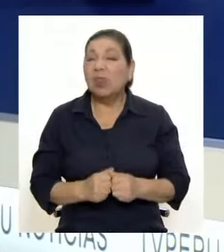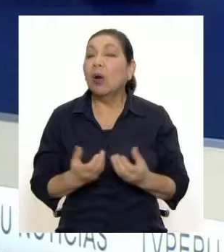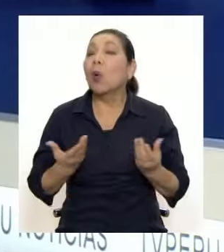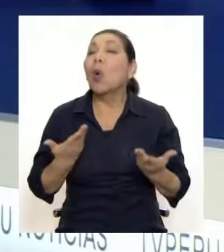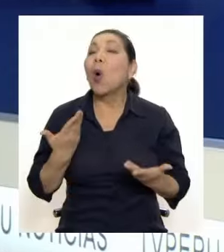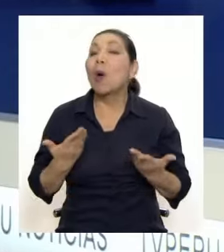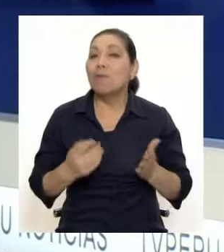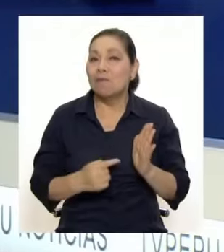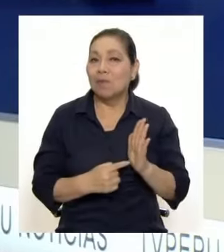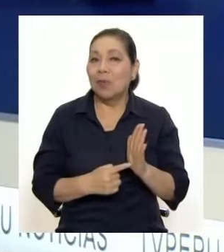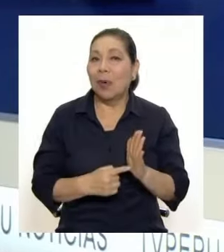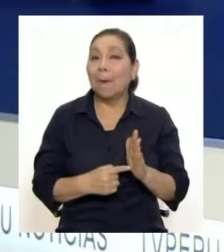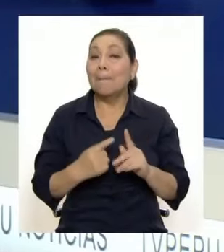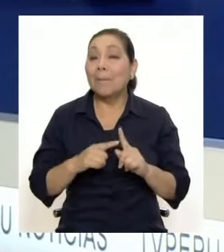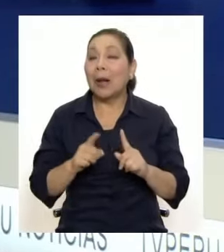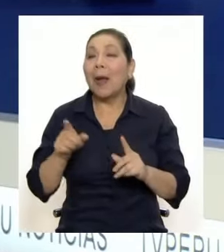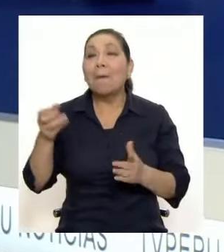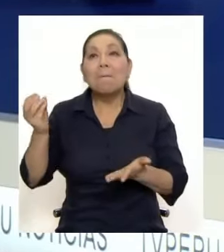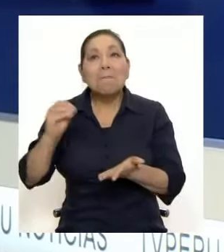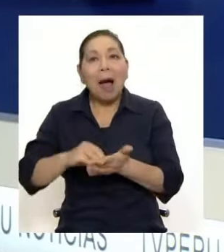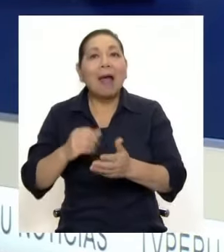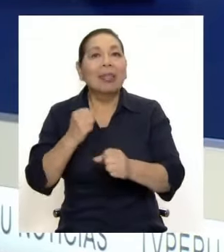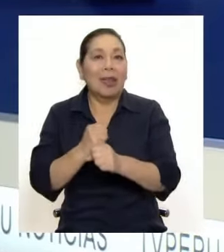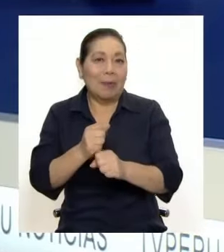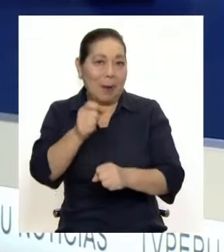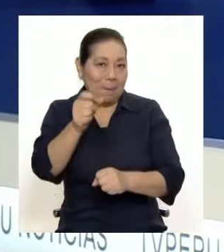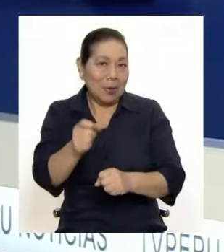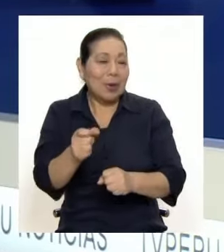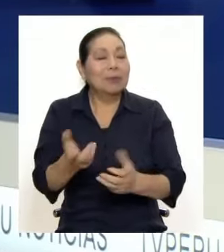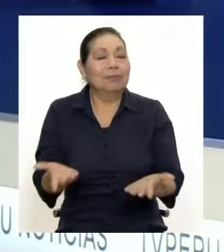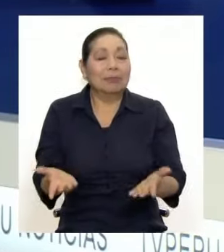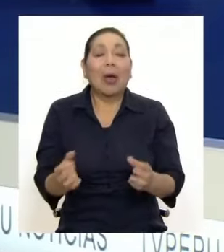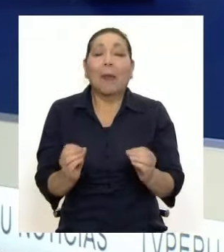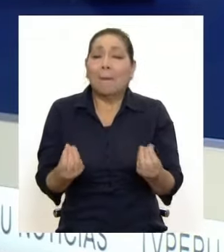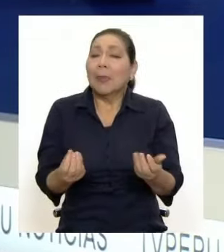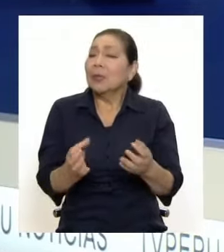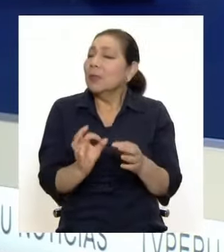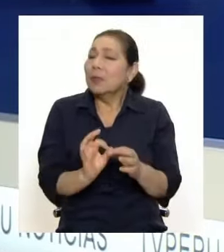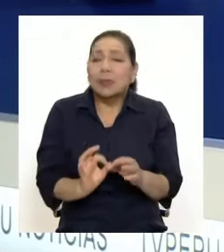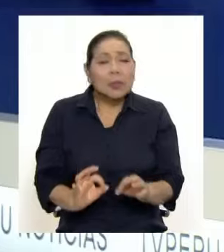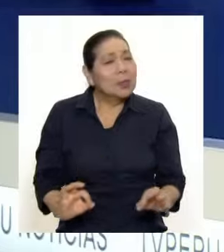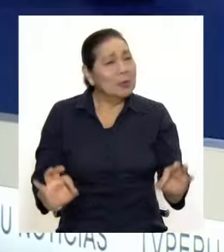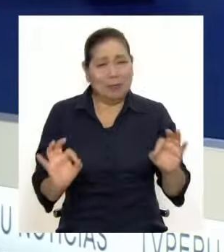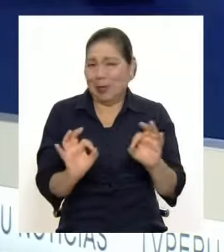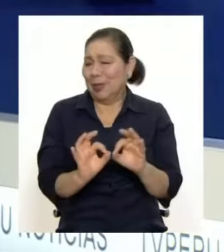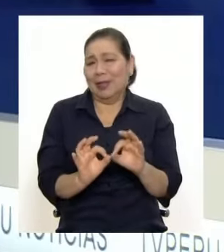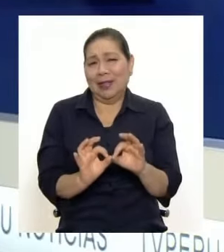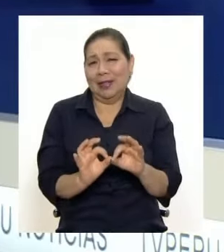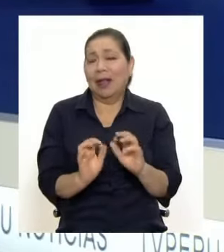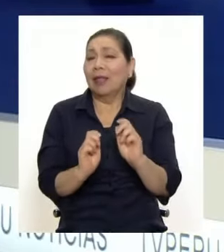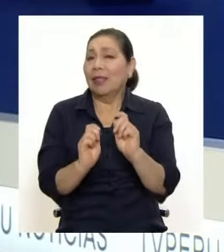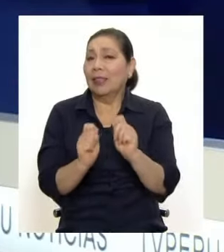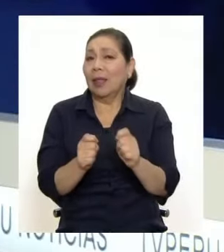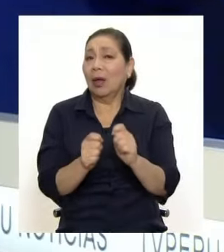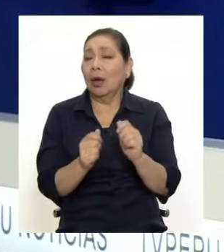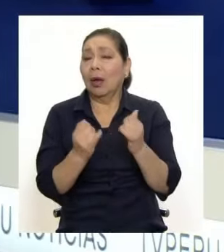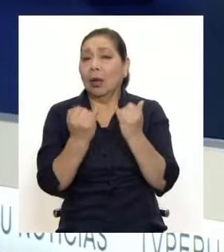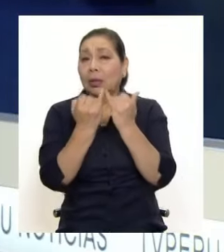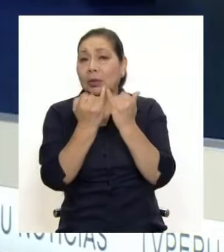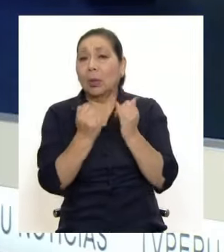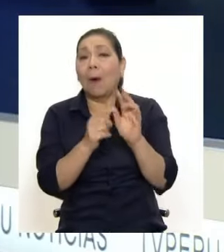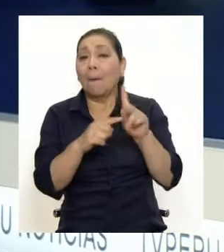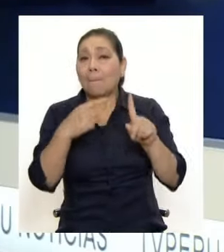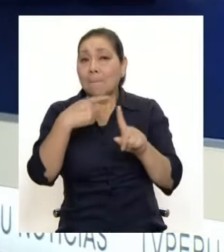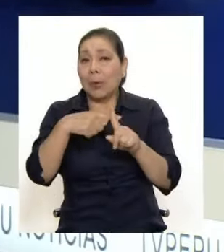traduce en oportunidades de trabajo para para más peruanos y lo más y muy importante es dar una imagen